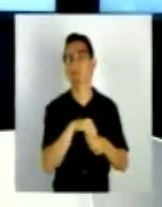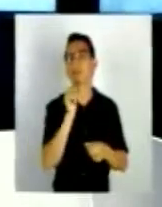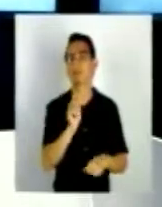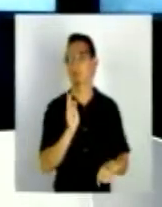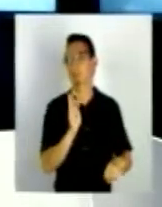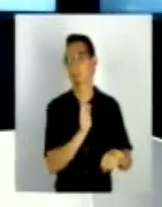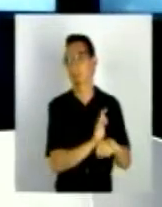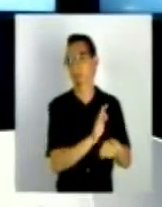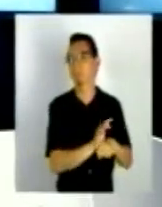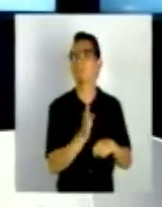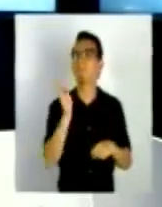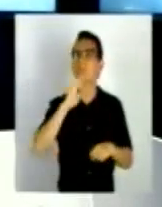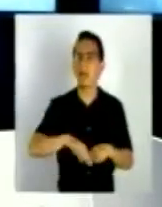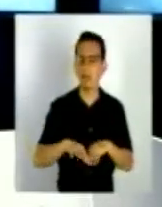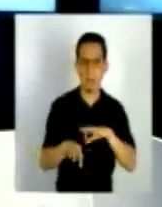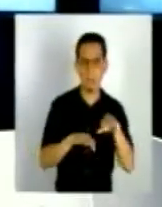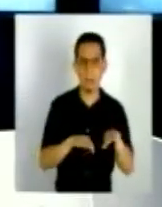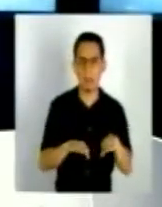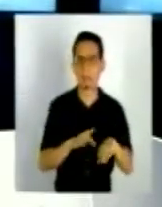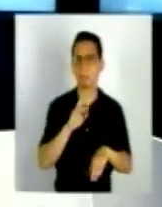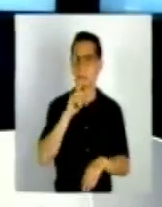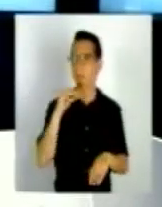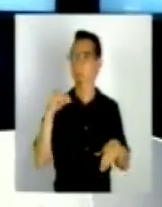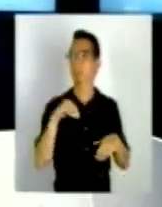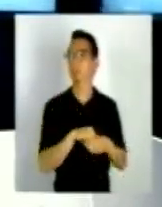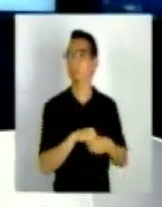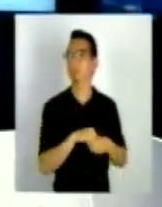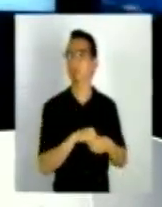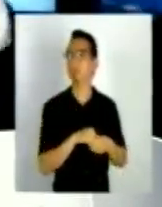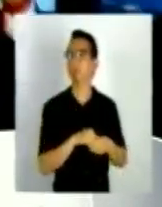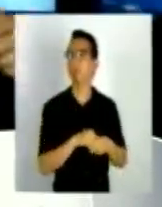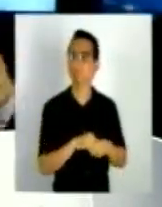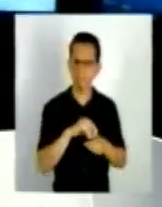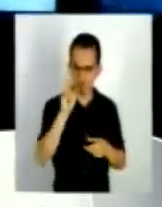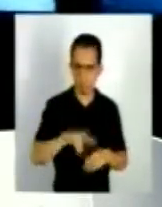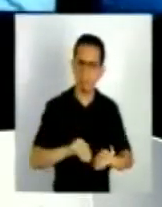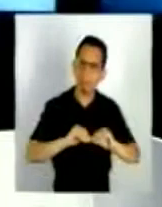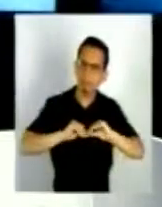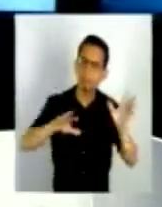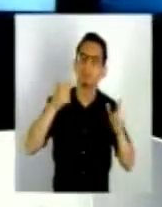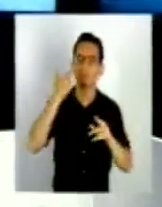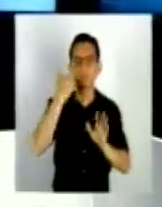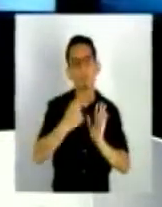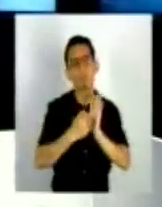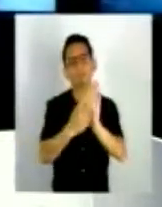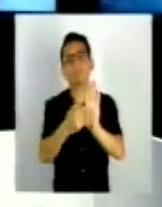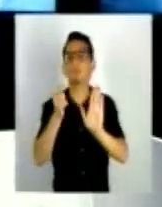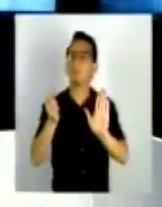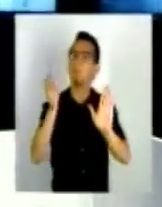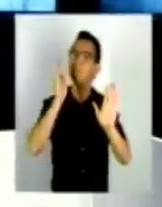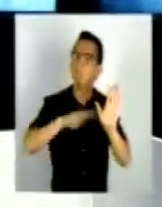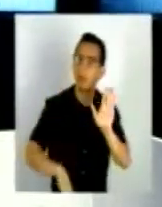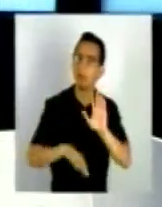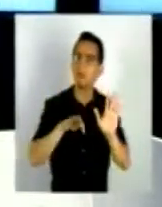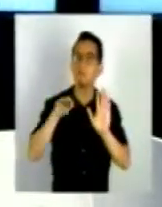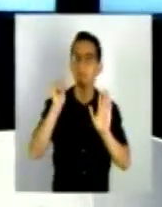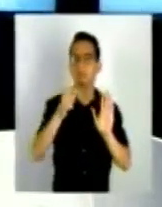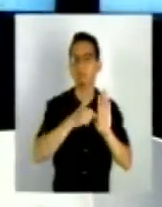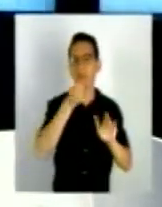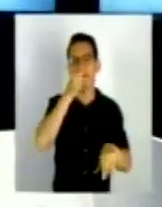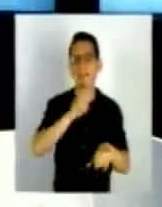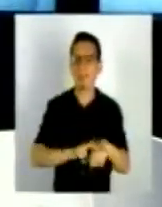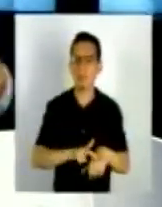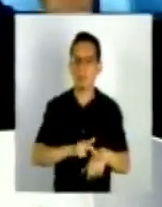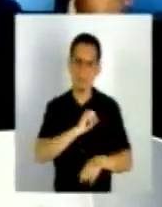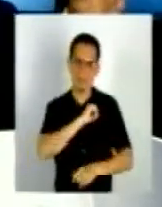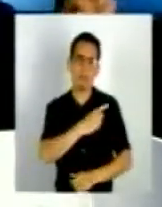vez salud, cultura y deporte en el primer bloque, en el segundo fue el de infraestructura y gasto público y